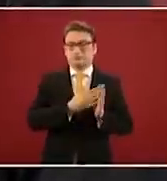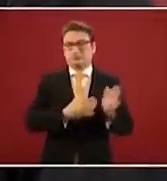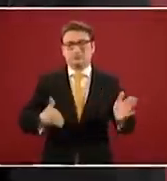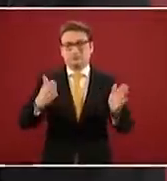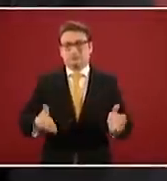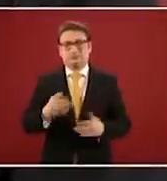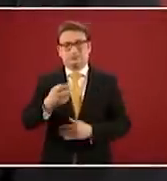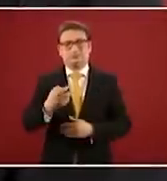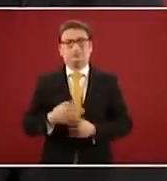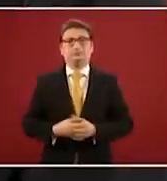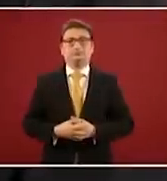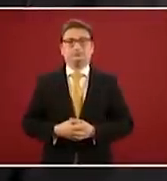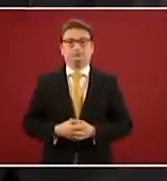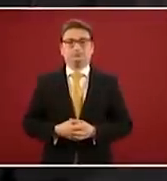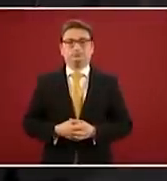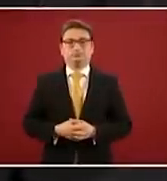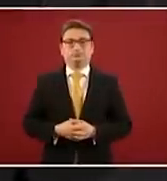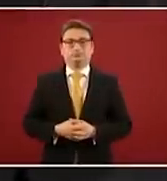Entonces,